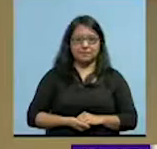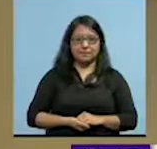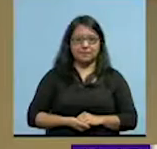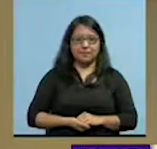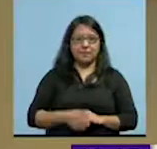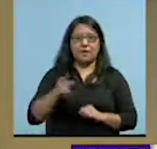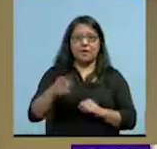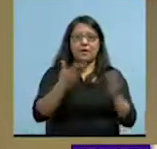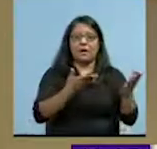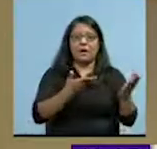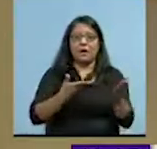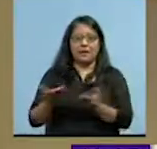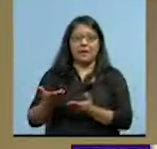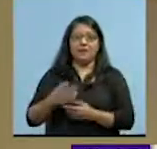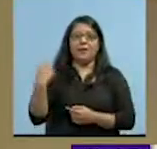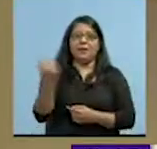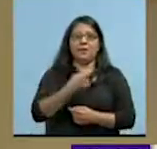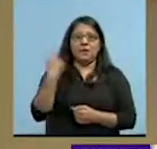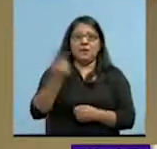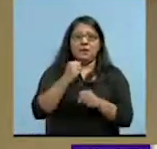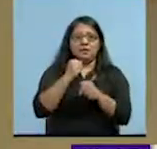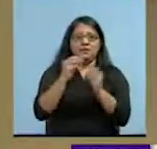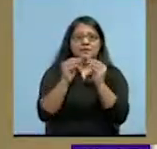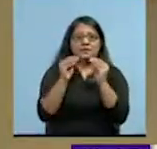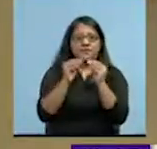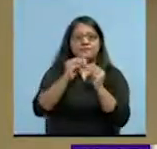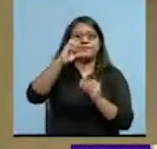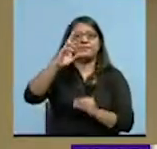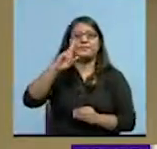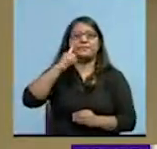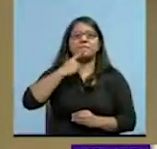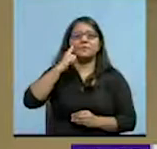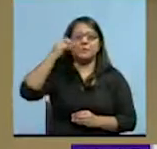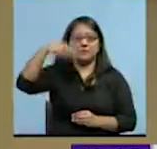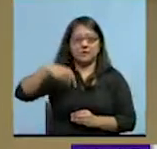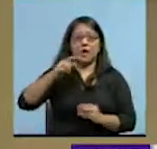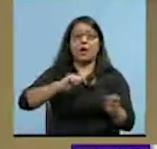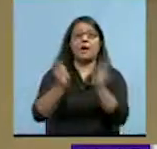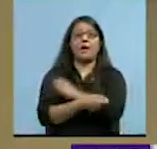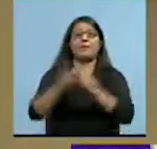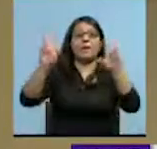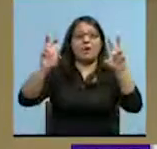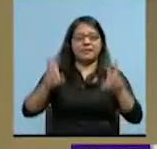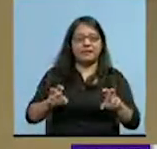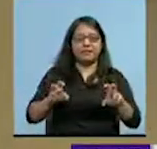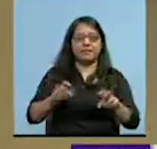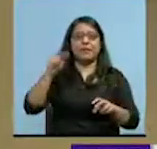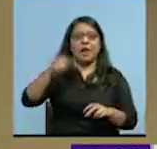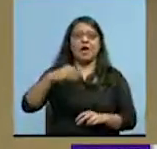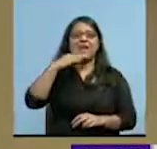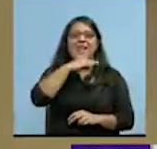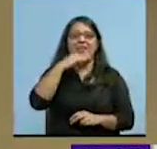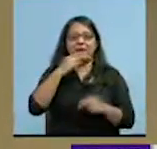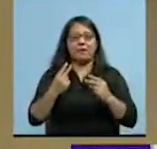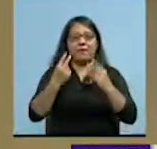bienvenida también por parte de nuestra cristian rodríguez pero cambiamos de tema dejamos el departamento y demás